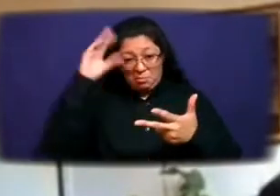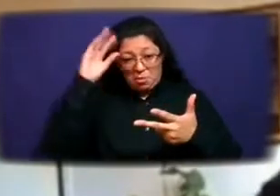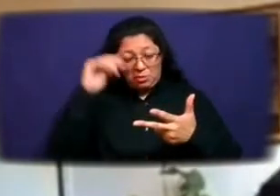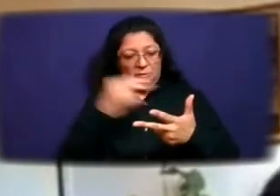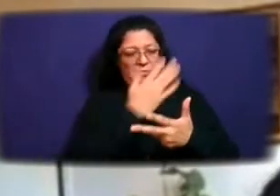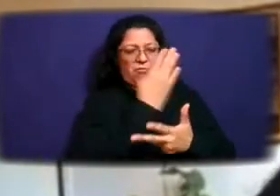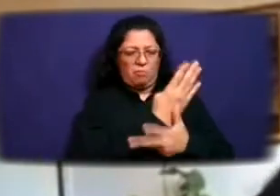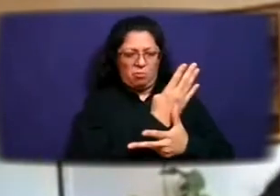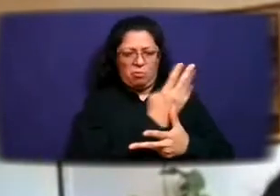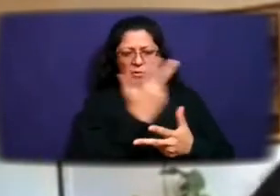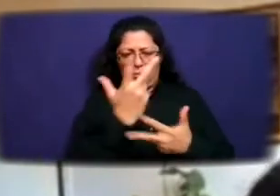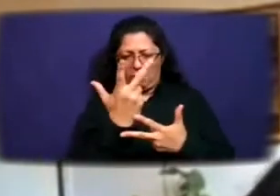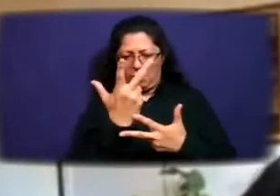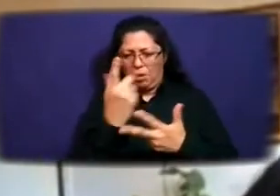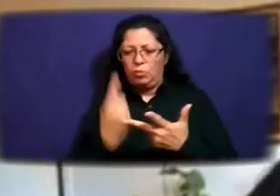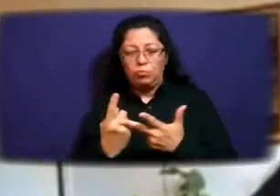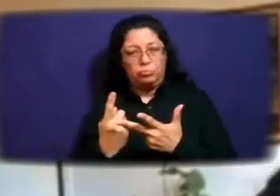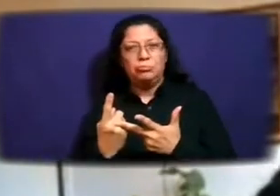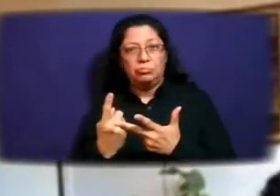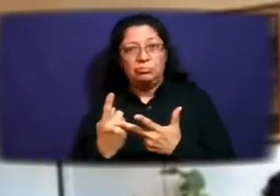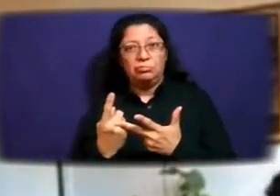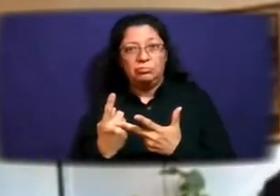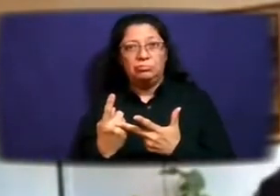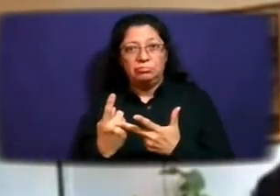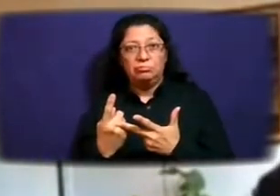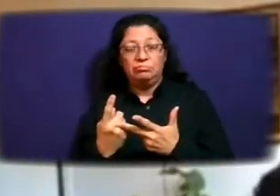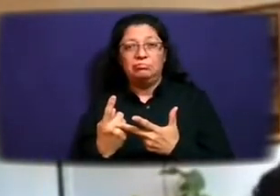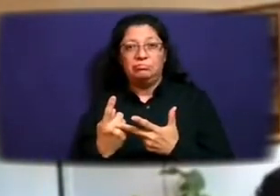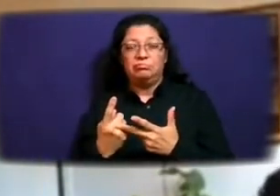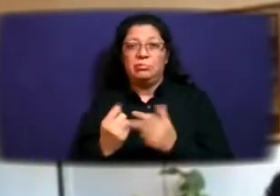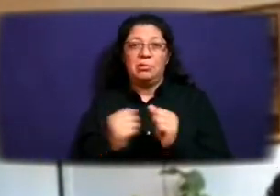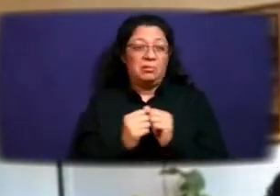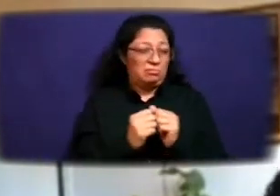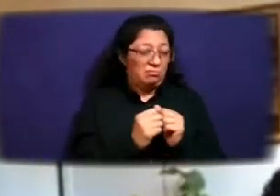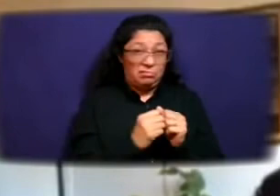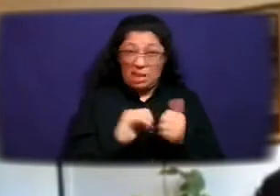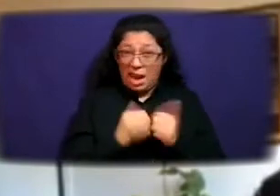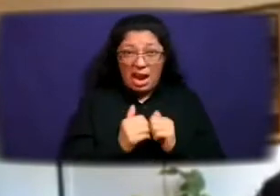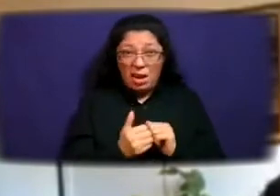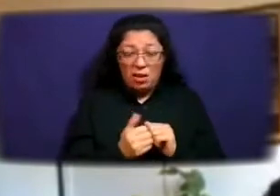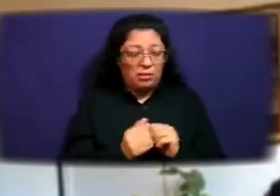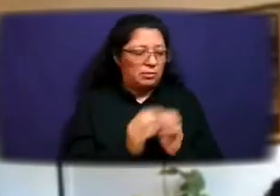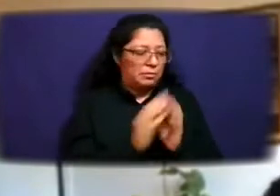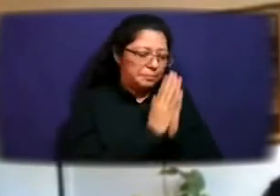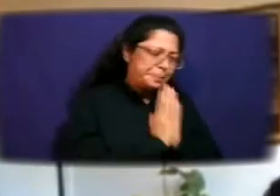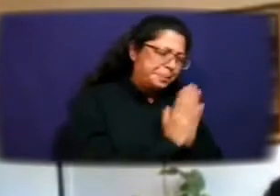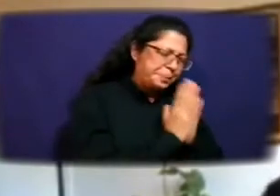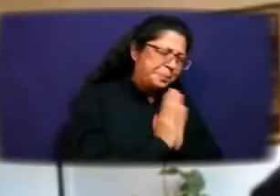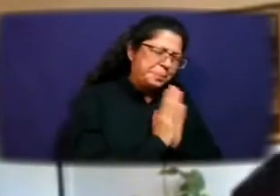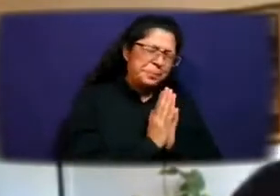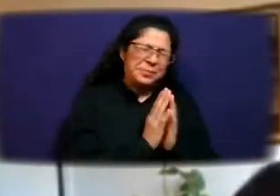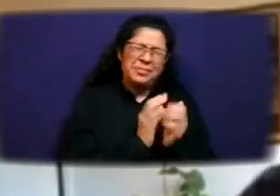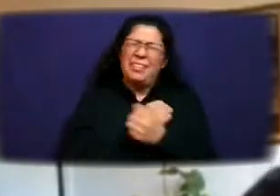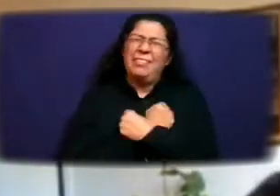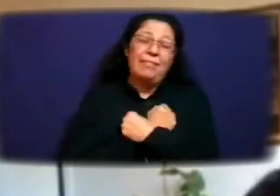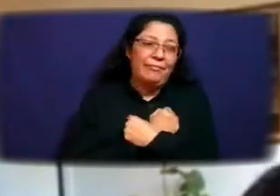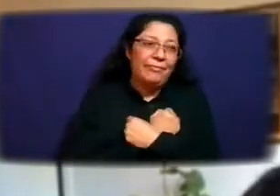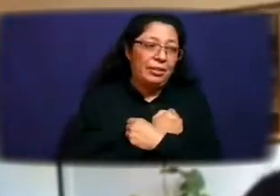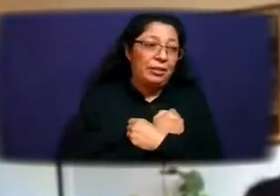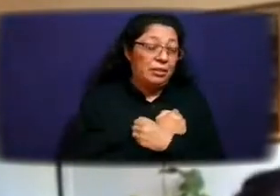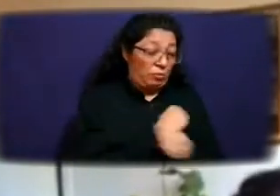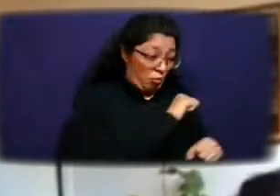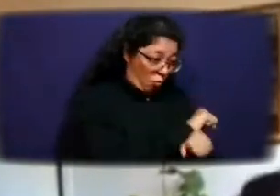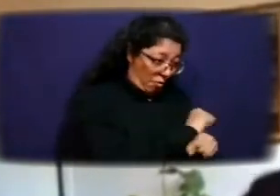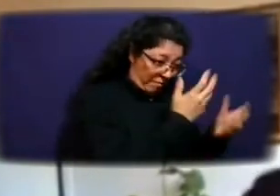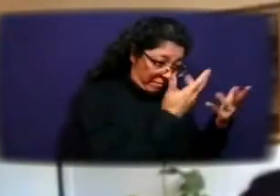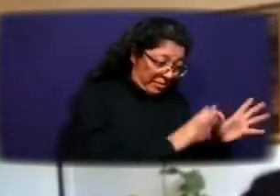cuatro, tres y uno, con oraciones y mucho amor. Entre trabajos, ella